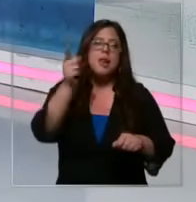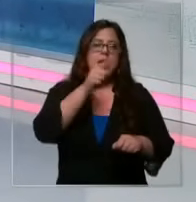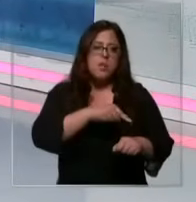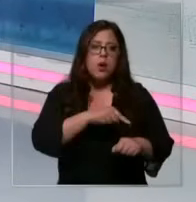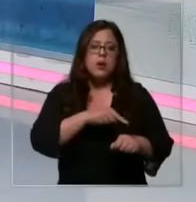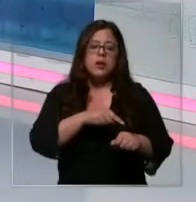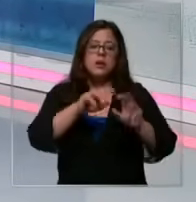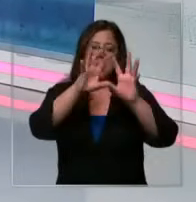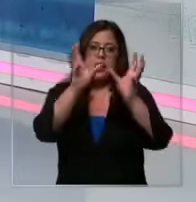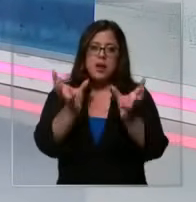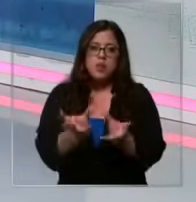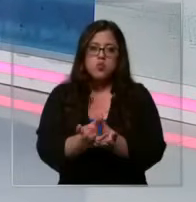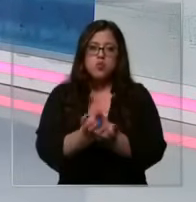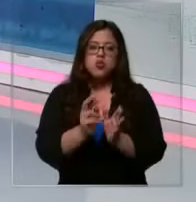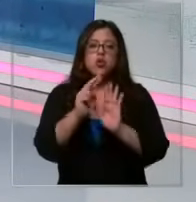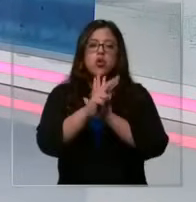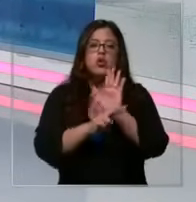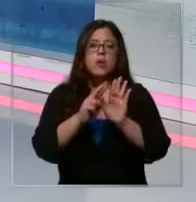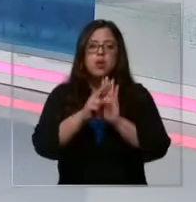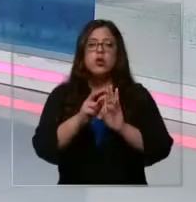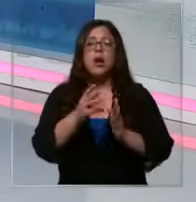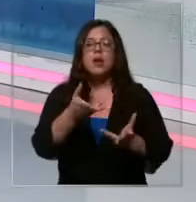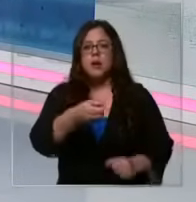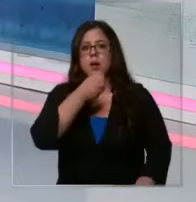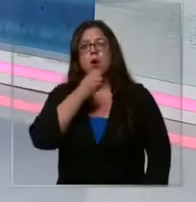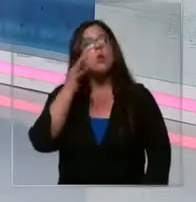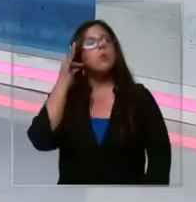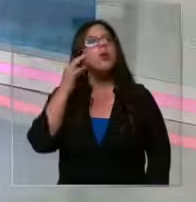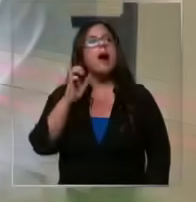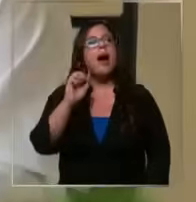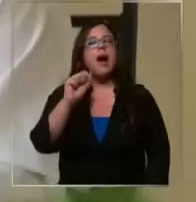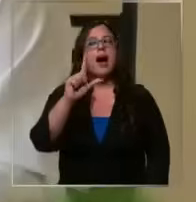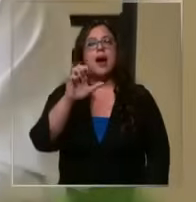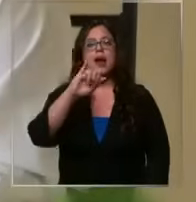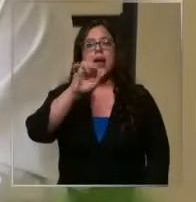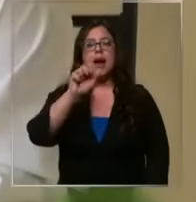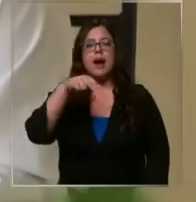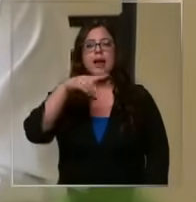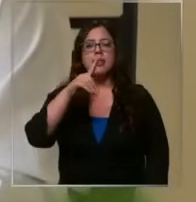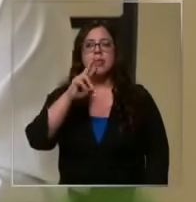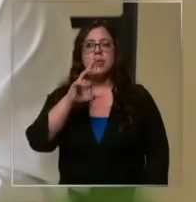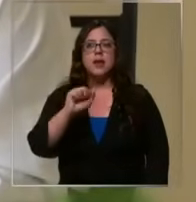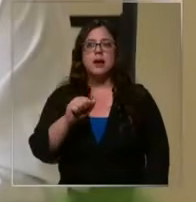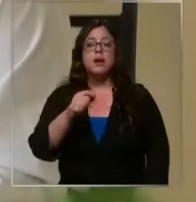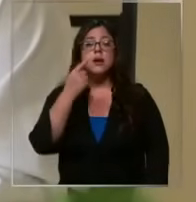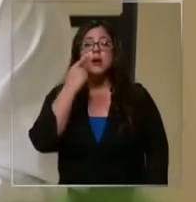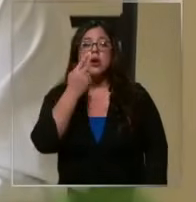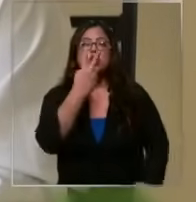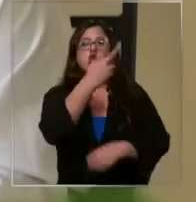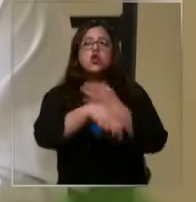del mundo. El reportaje es de Alejandra González. Son 2 años y medio que